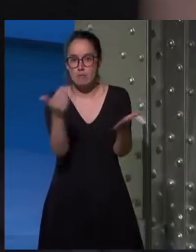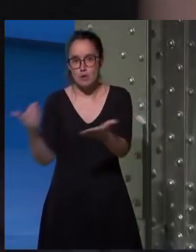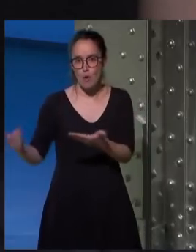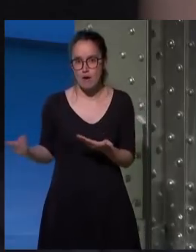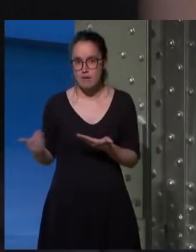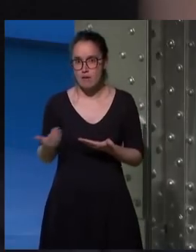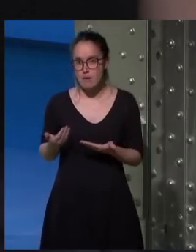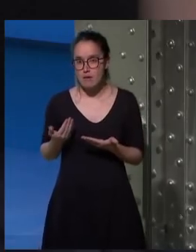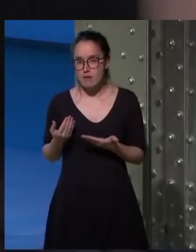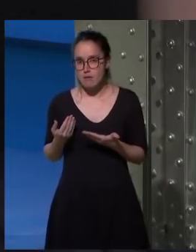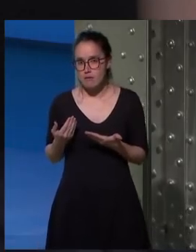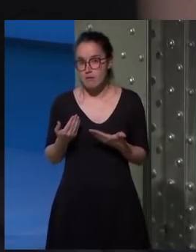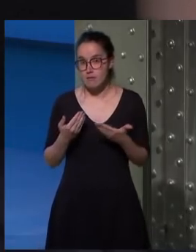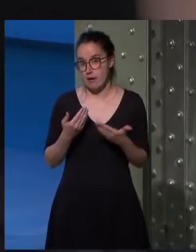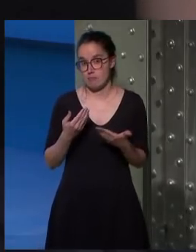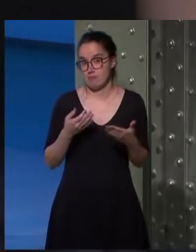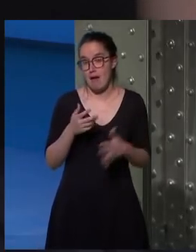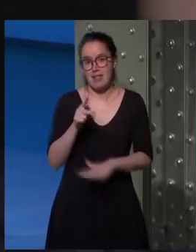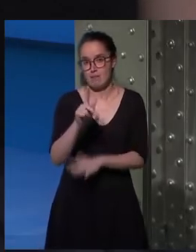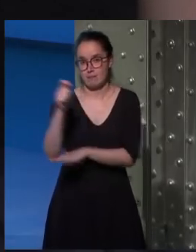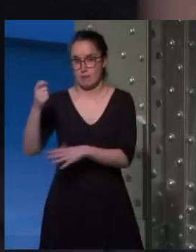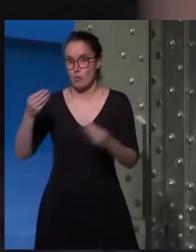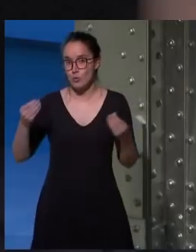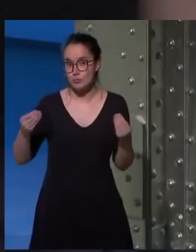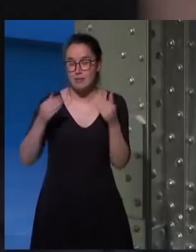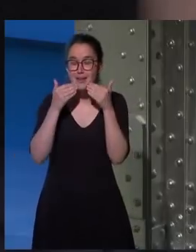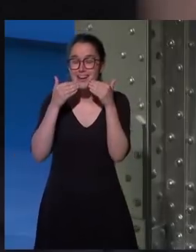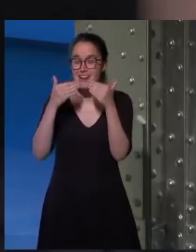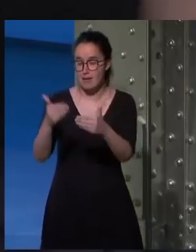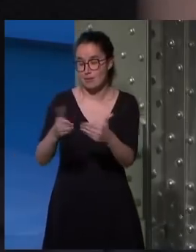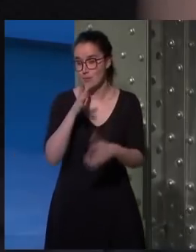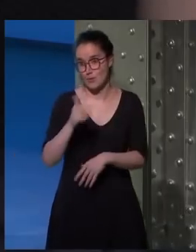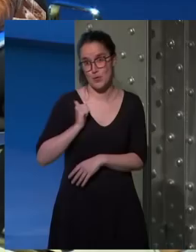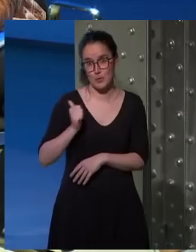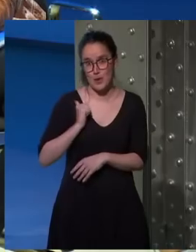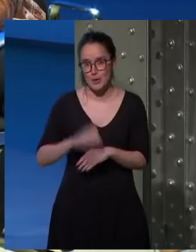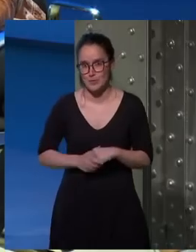¿no?, y a las que tanto debemos. Y así que, bueno, pues gracias por la oportunidad.